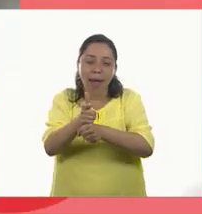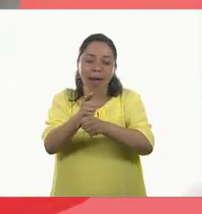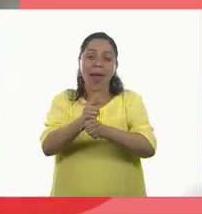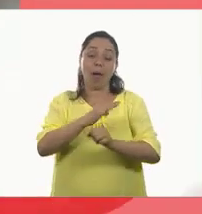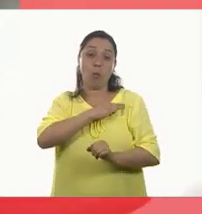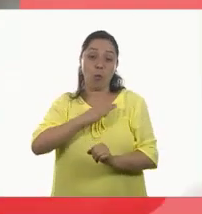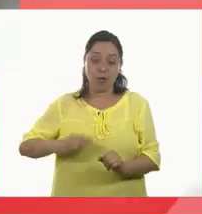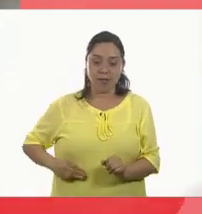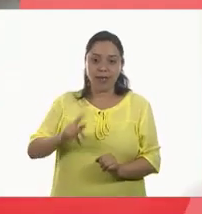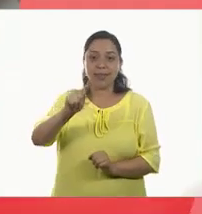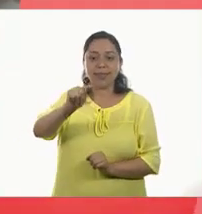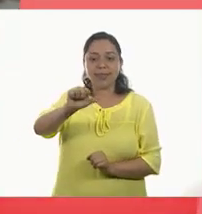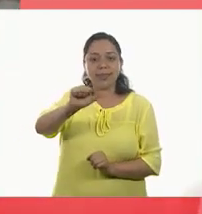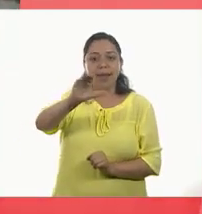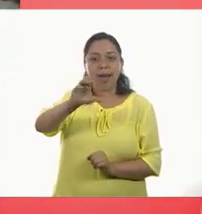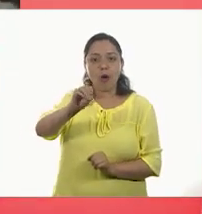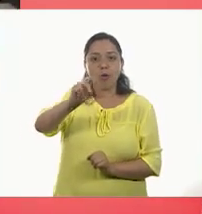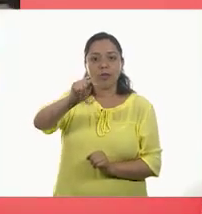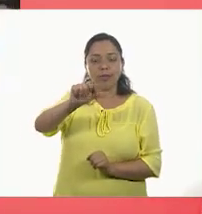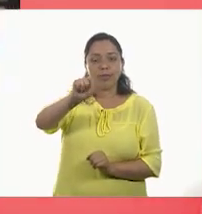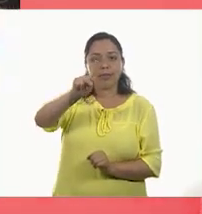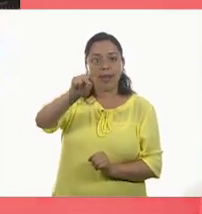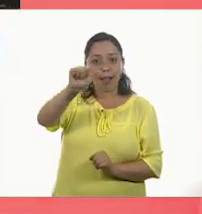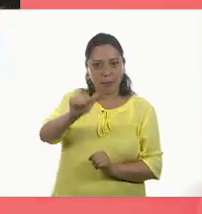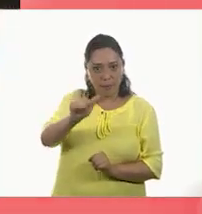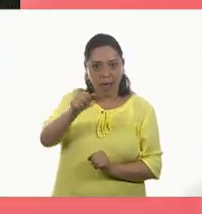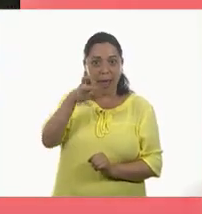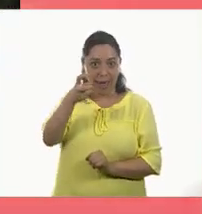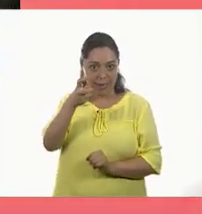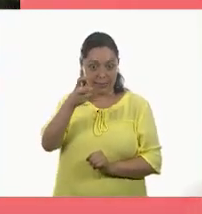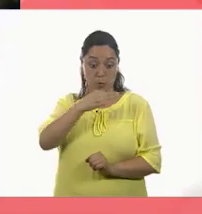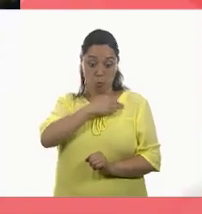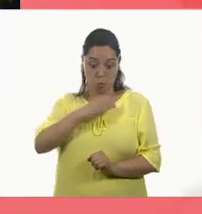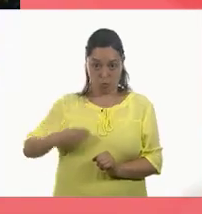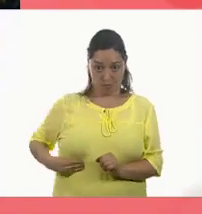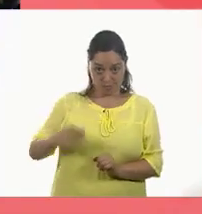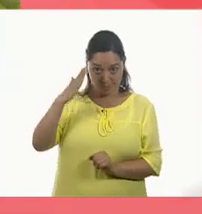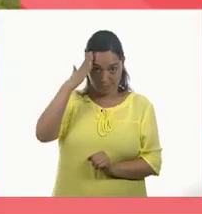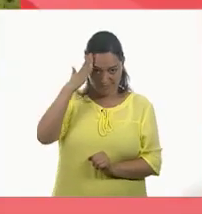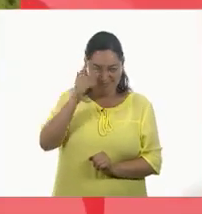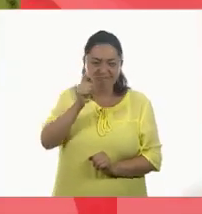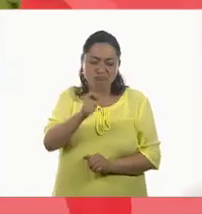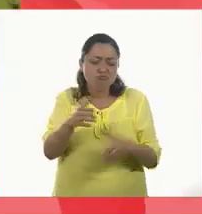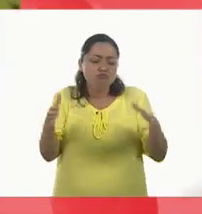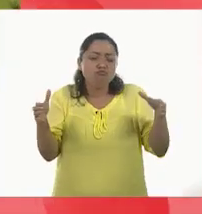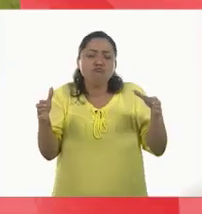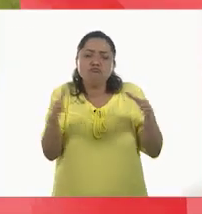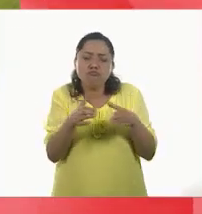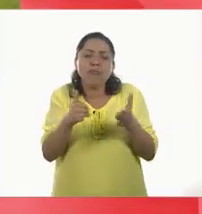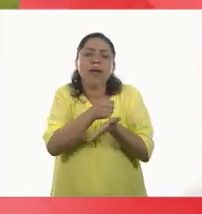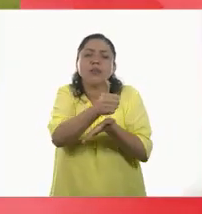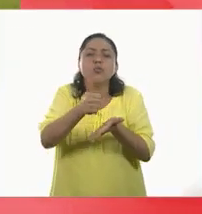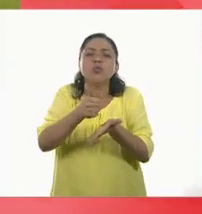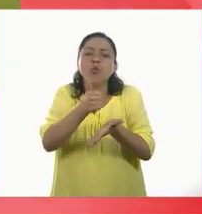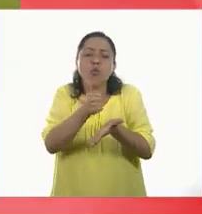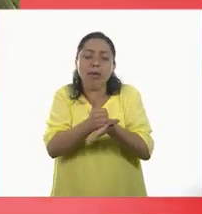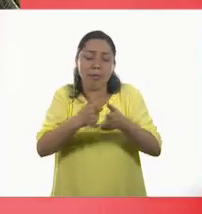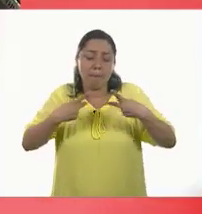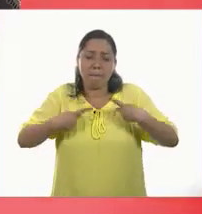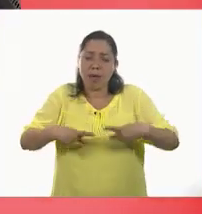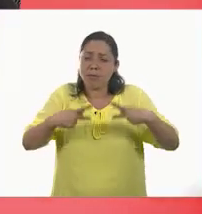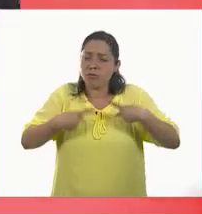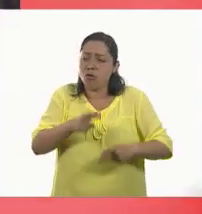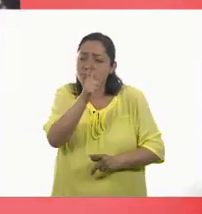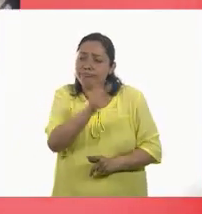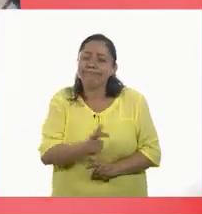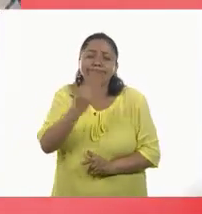al bello municipio de Tacotalpa. La cabecera municipal es una pequeña pero bullanguera ciudad con gente muy